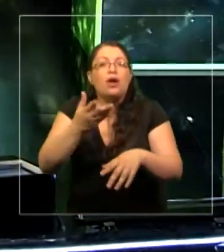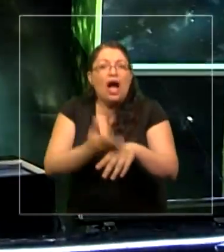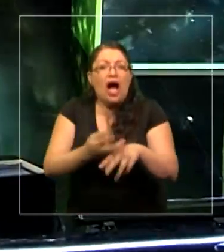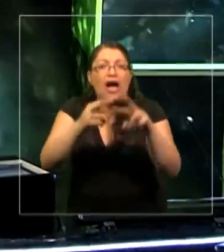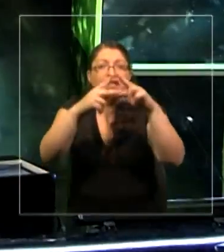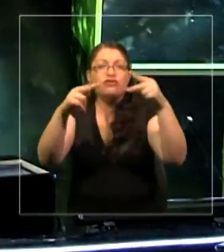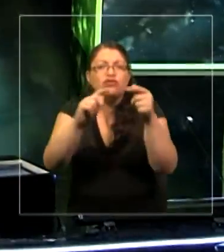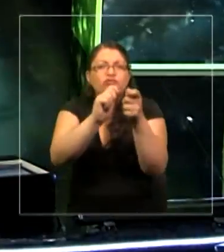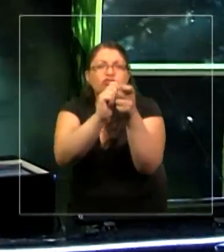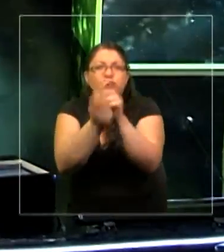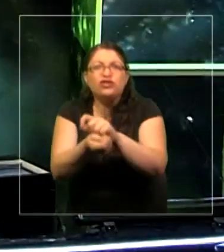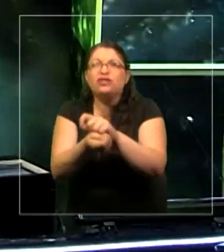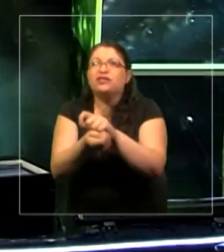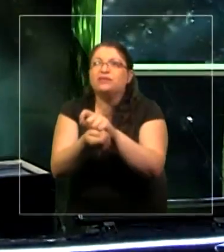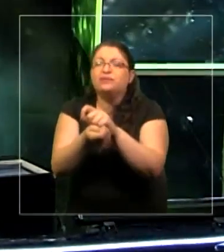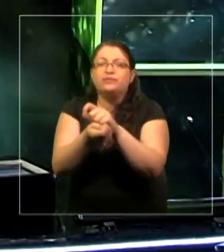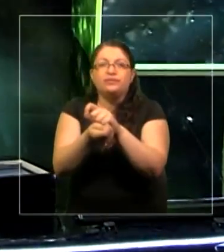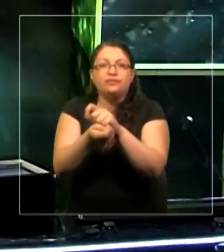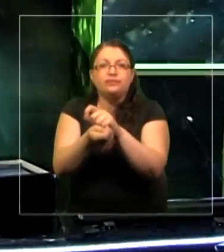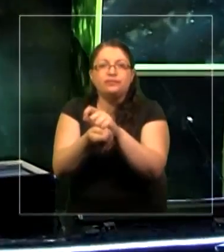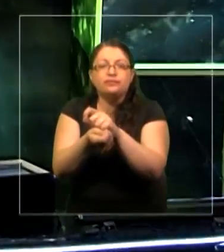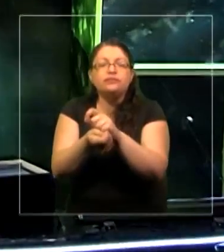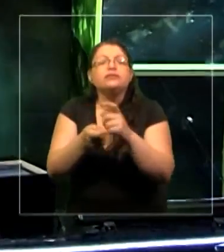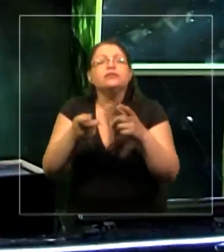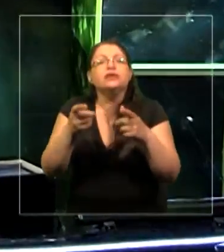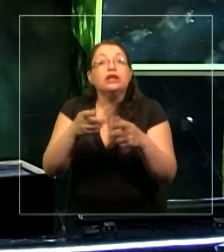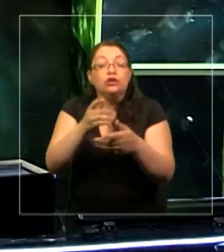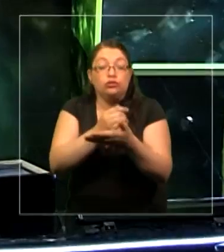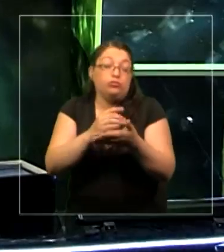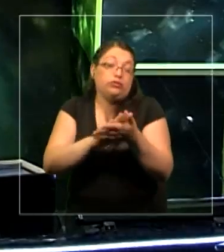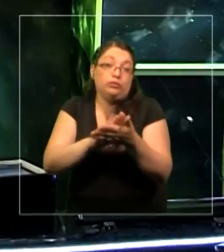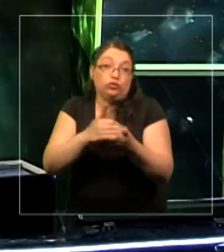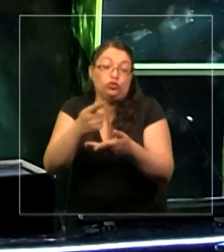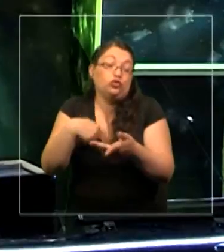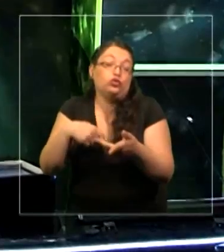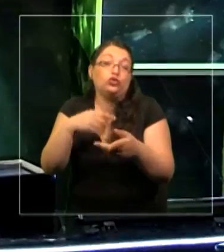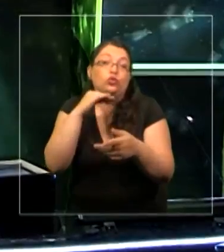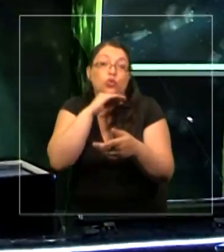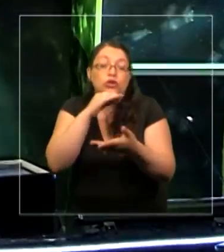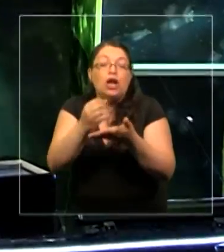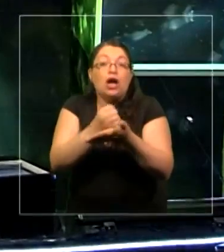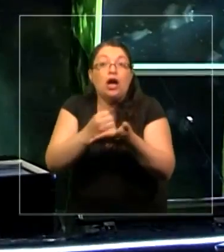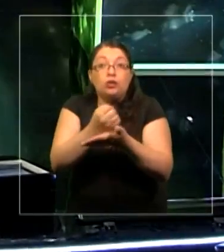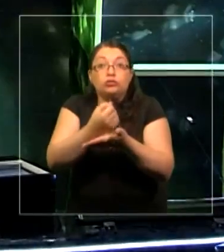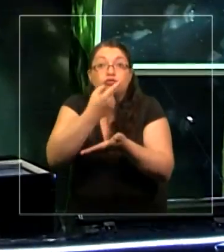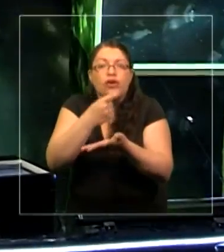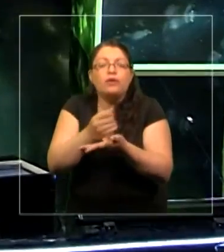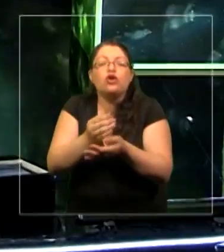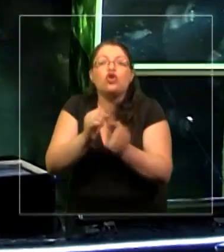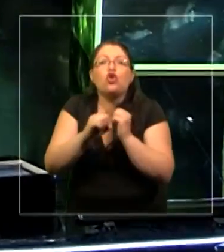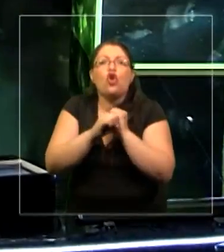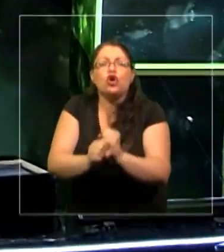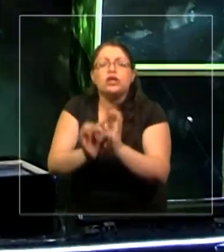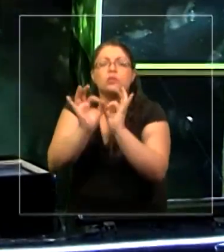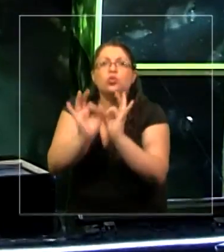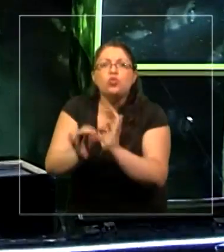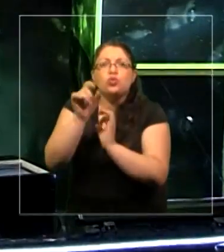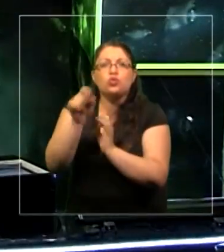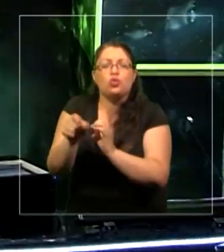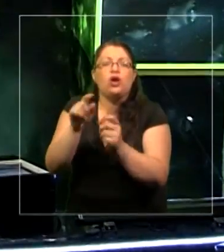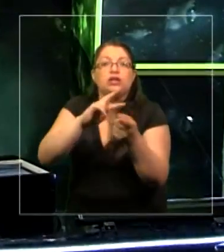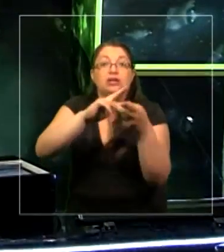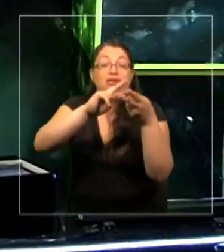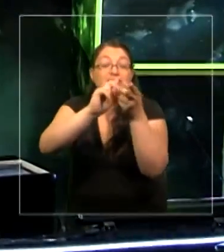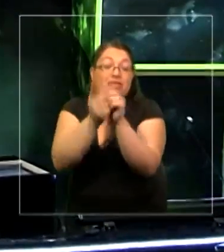llama BRAF. Y si usamos un fármaco objetivamente a esa mutación, lo que podemos ver en la derecha es la imagen